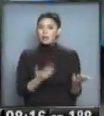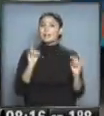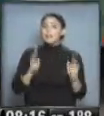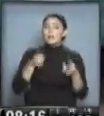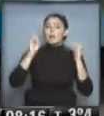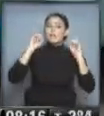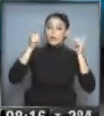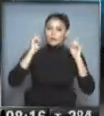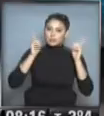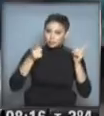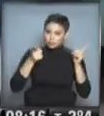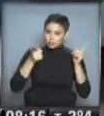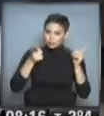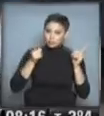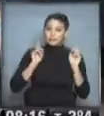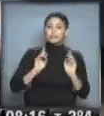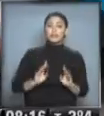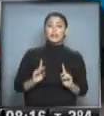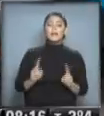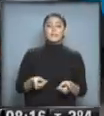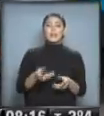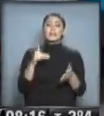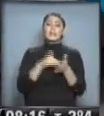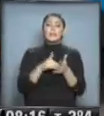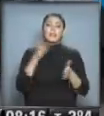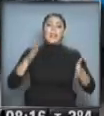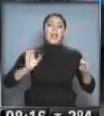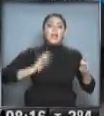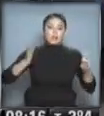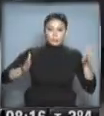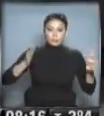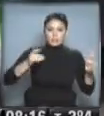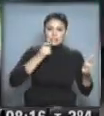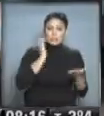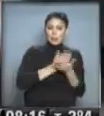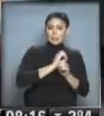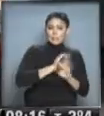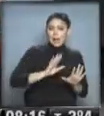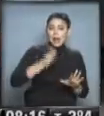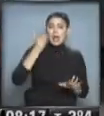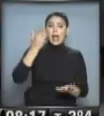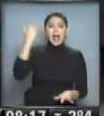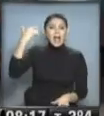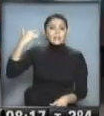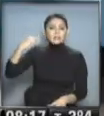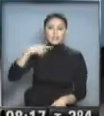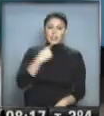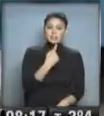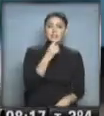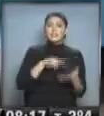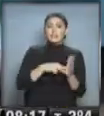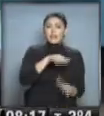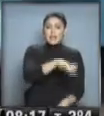los docentes por otro lado esto varía según las épocas portarse mal quería decir 2 atrás que un niño